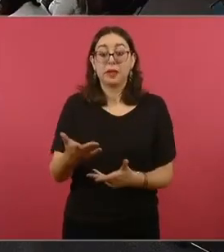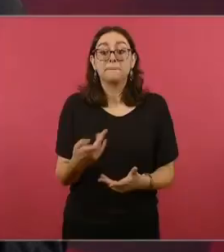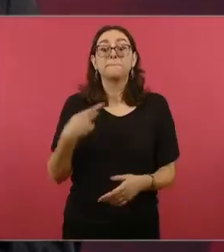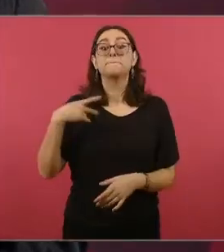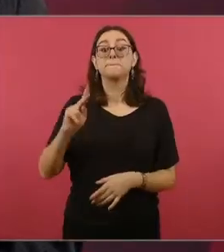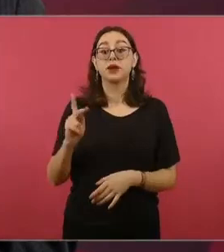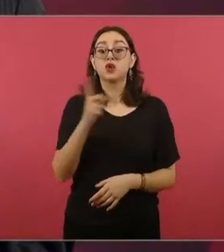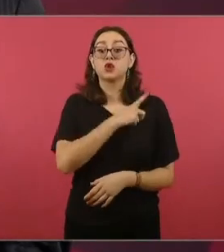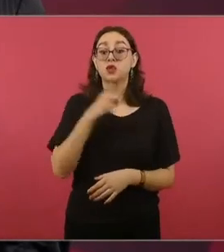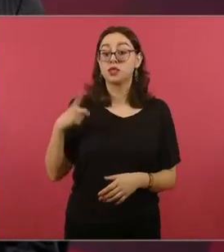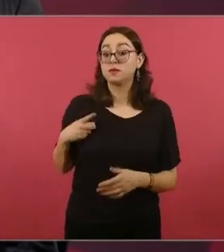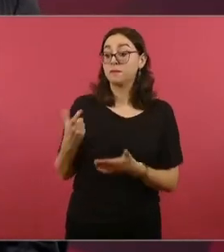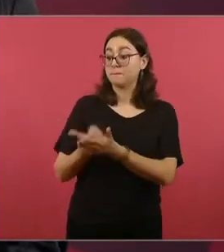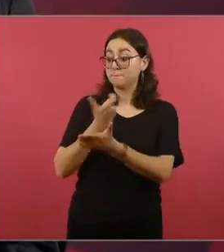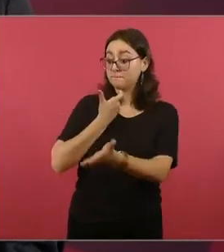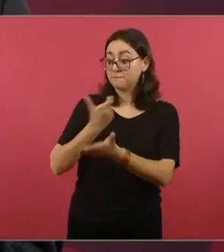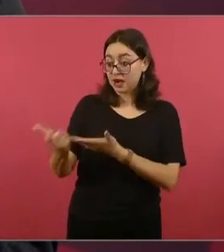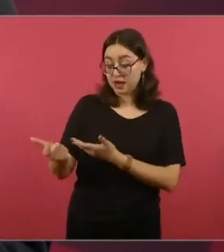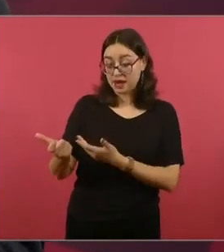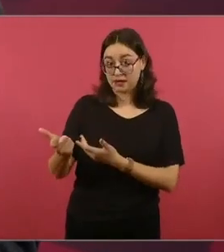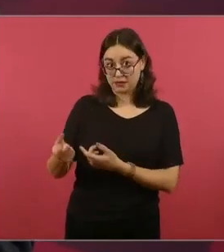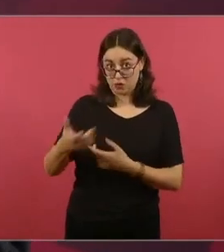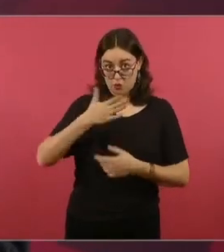a los trabajadores y cuidarlos,